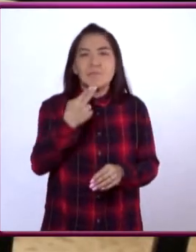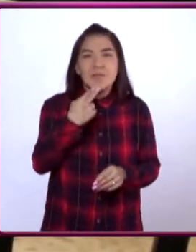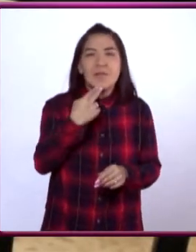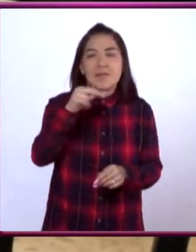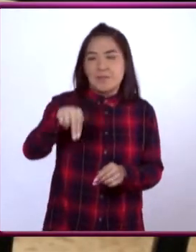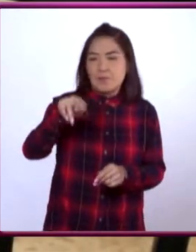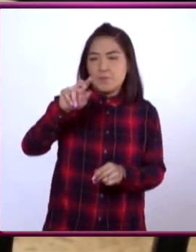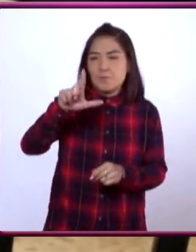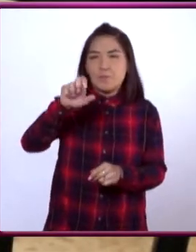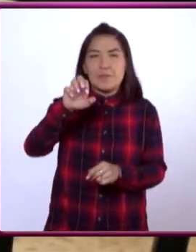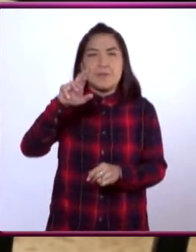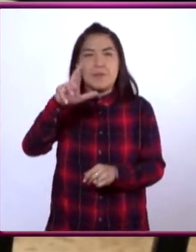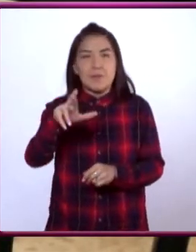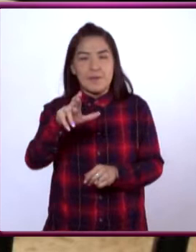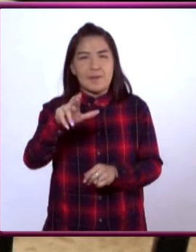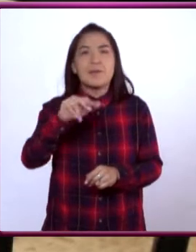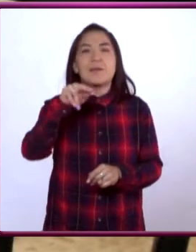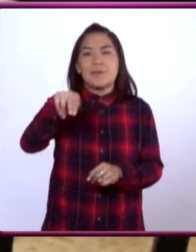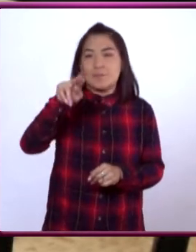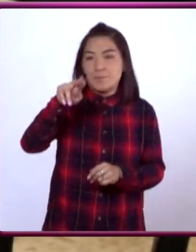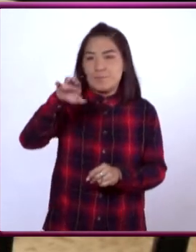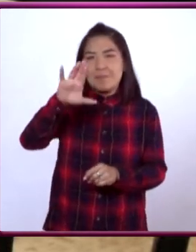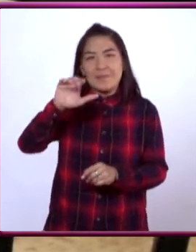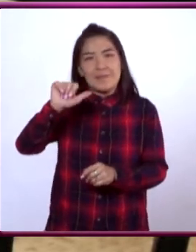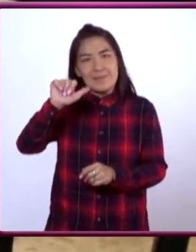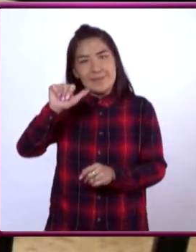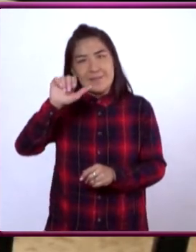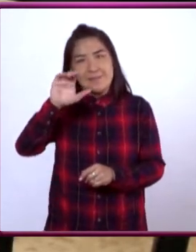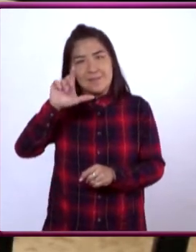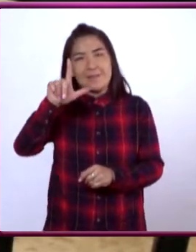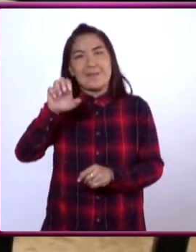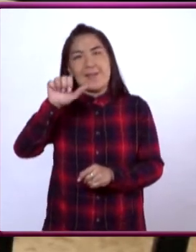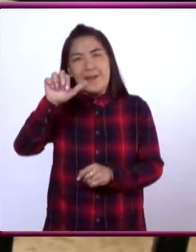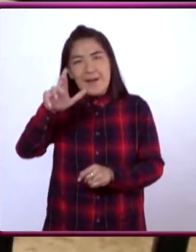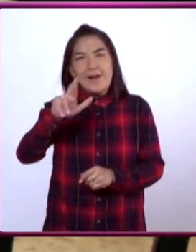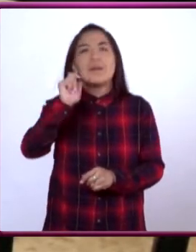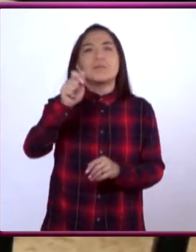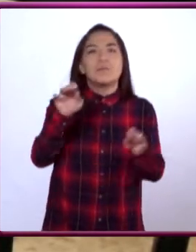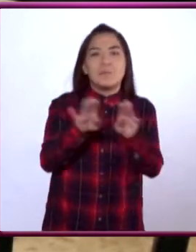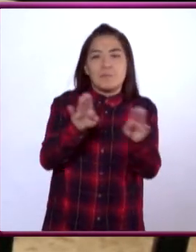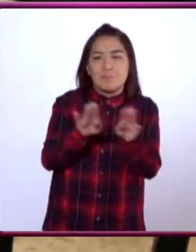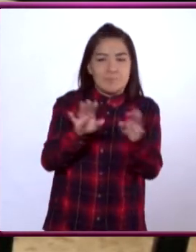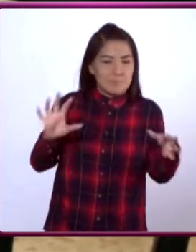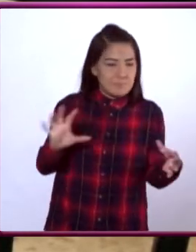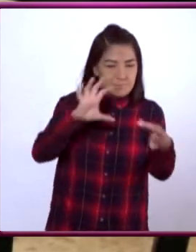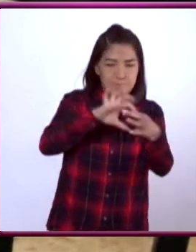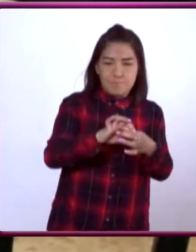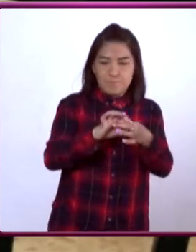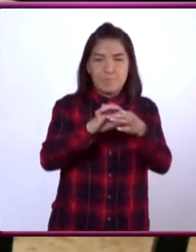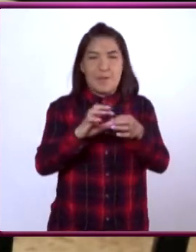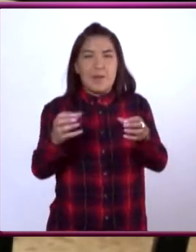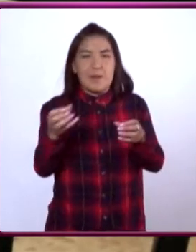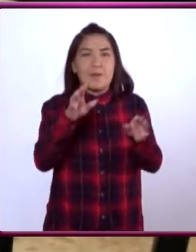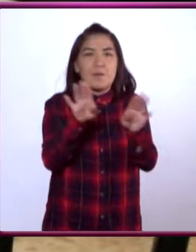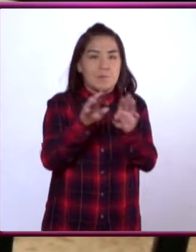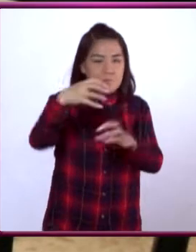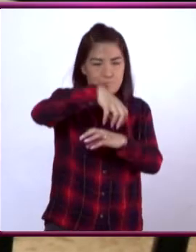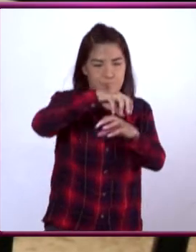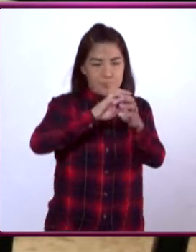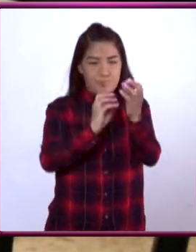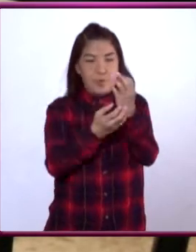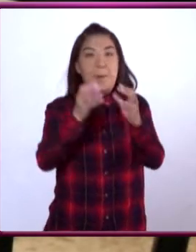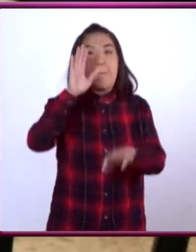Porque tenemos reactores nucleares que sirven para producir energía que nos sirve para iluminar ciudades. Tenemos